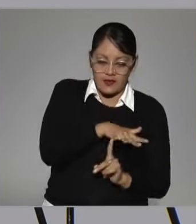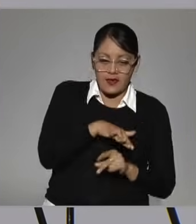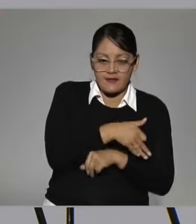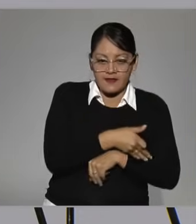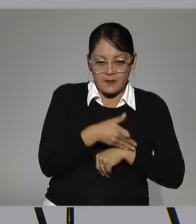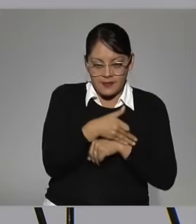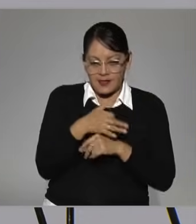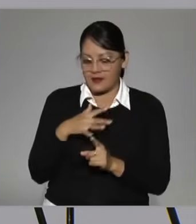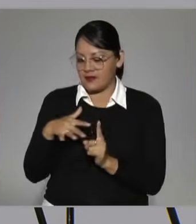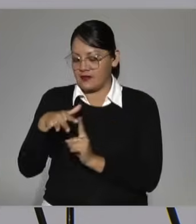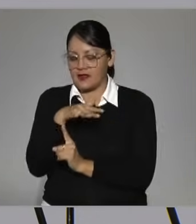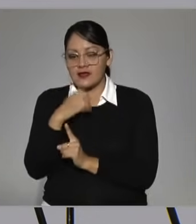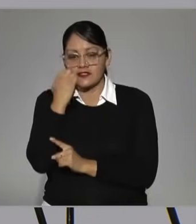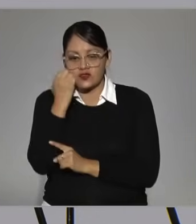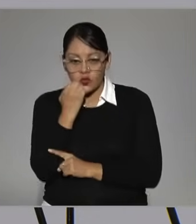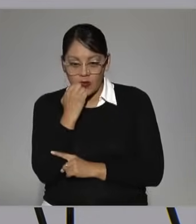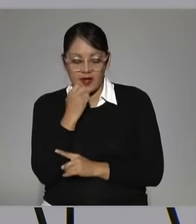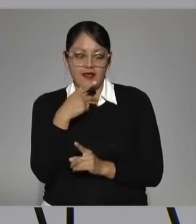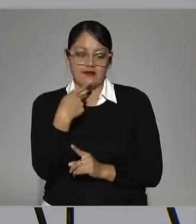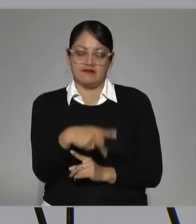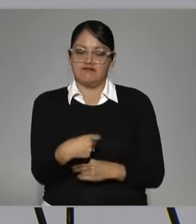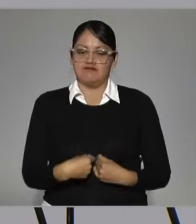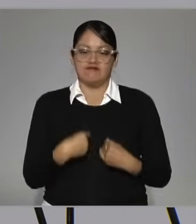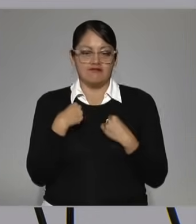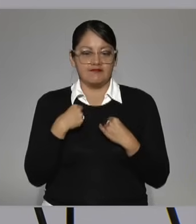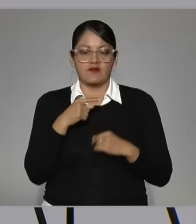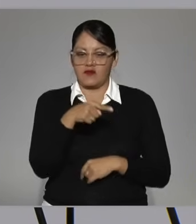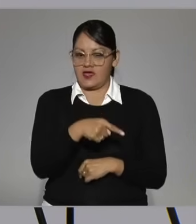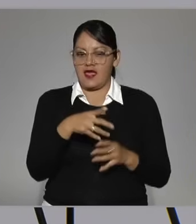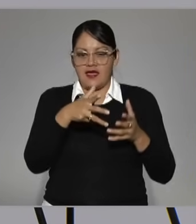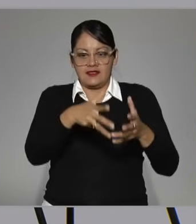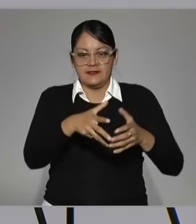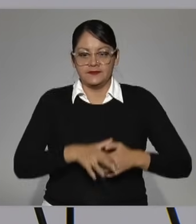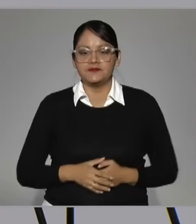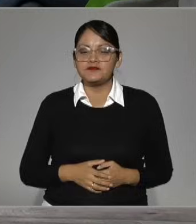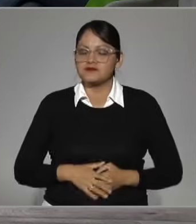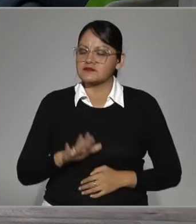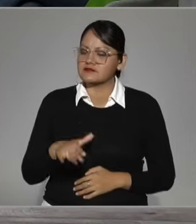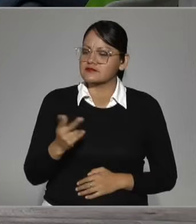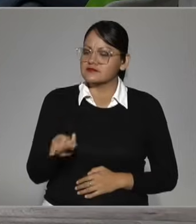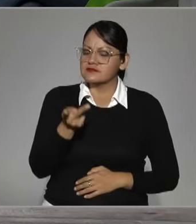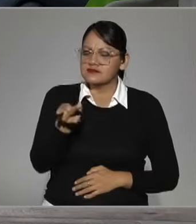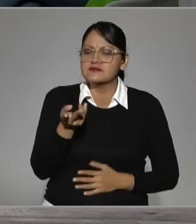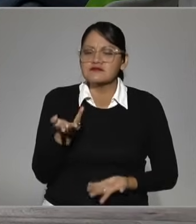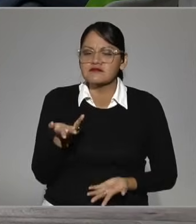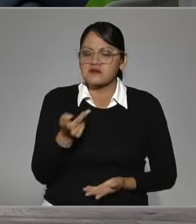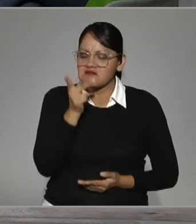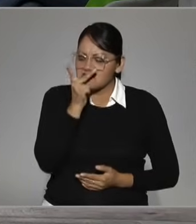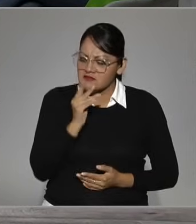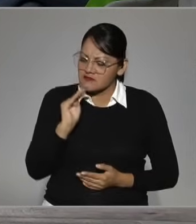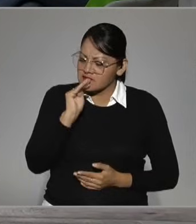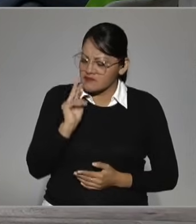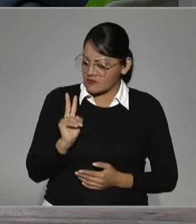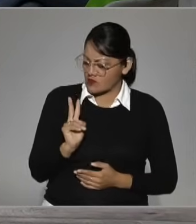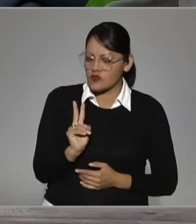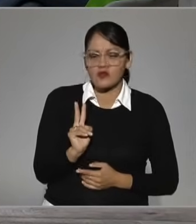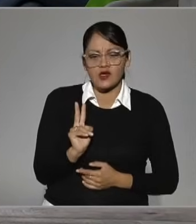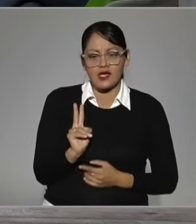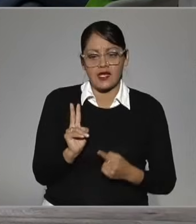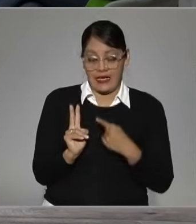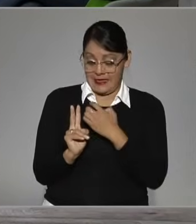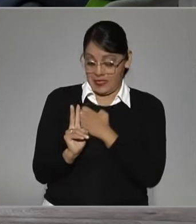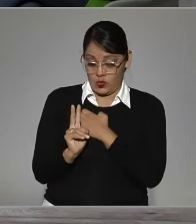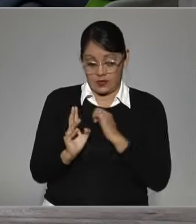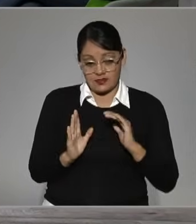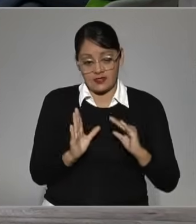y en el ámbito en donde estamos. Ay, muy bien. Ahora, Linda, ¿qué importancia tienen los padres en la educación de los